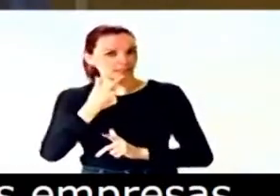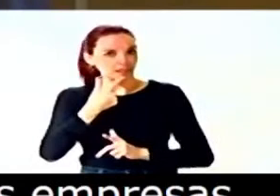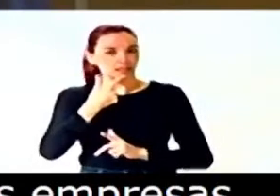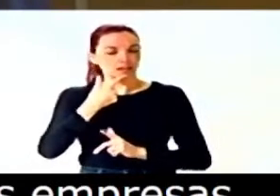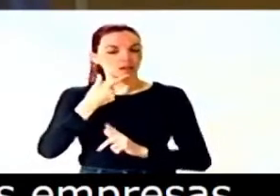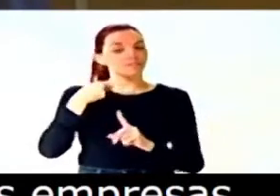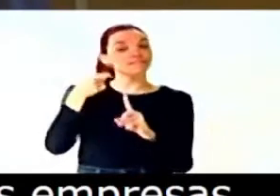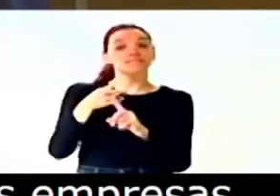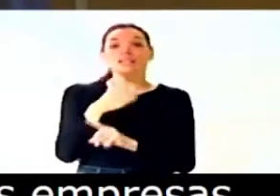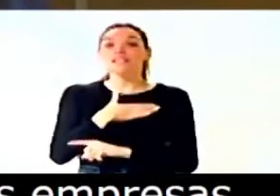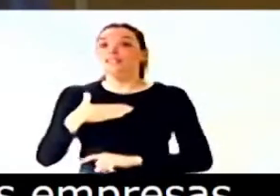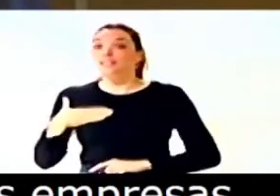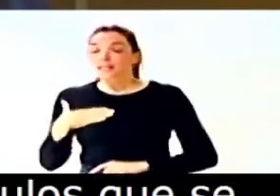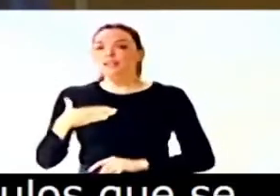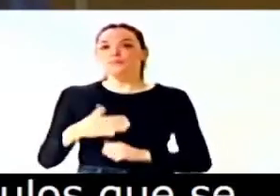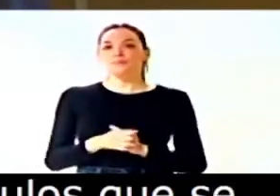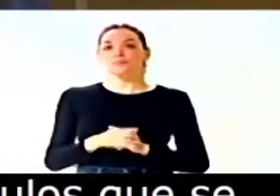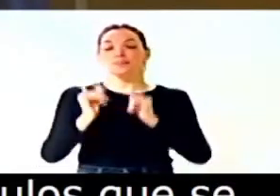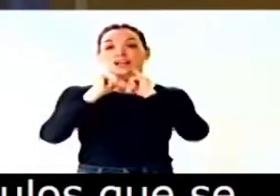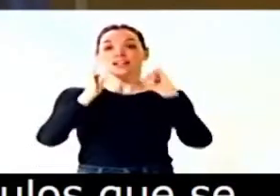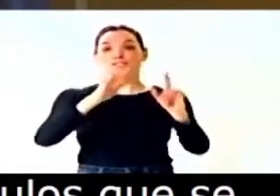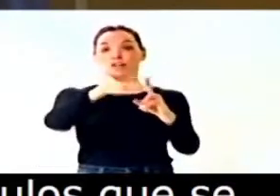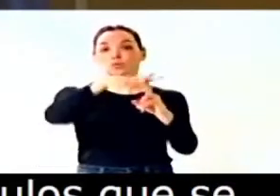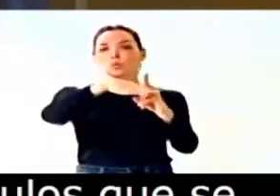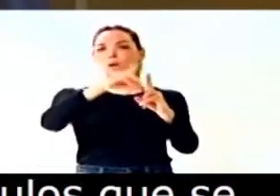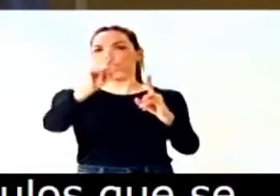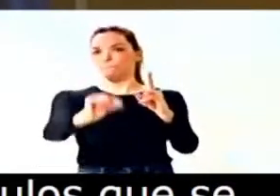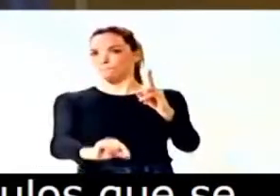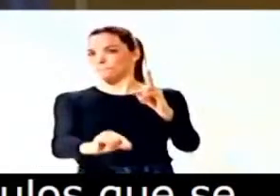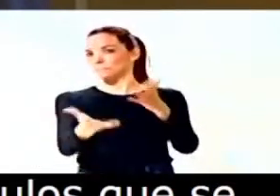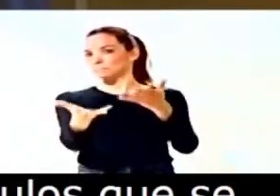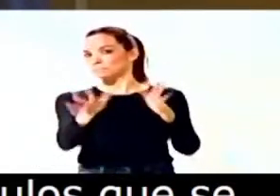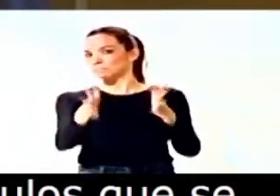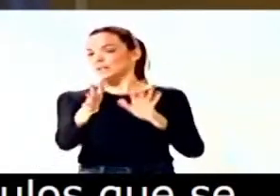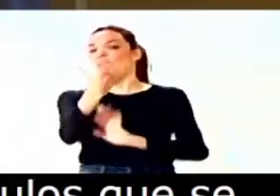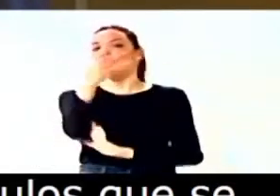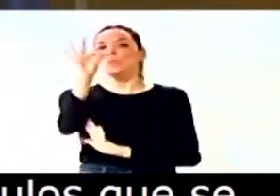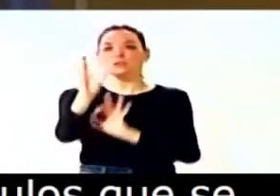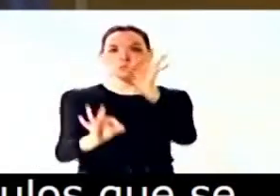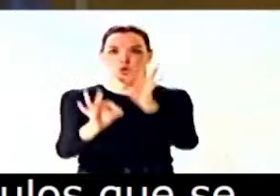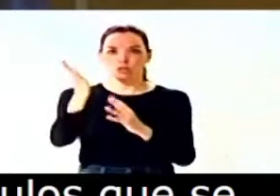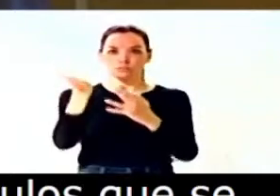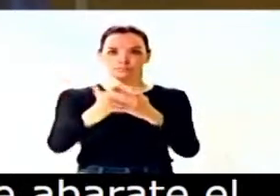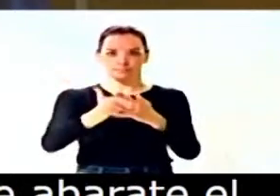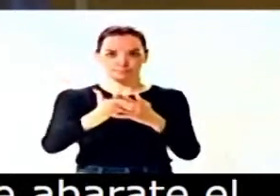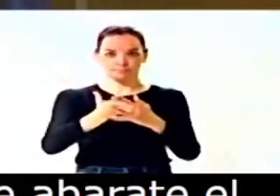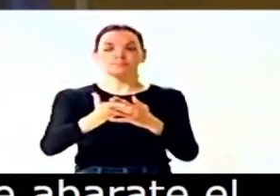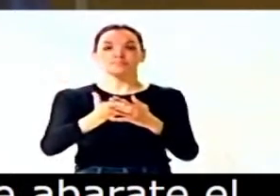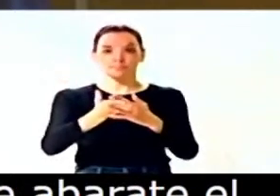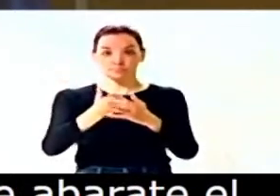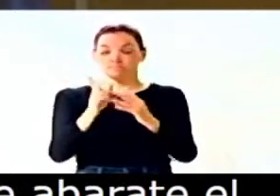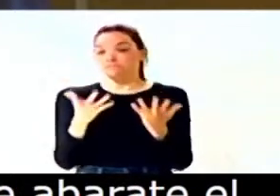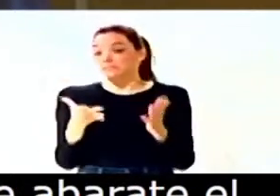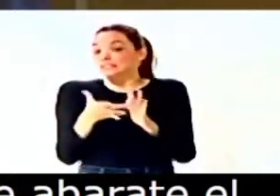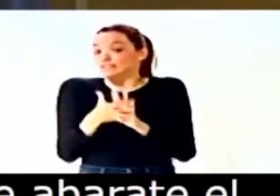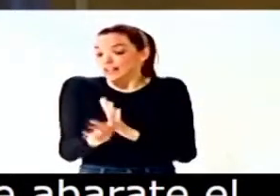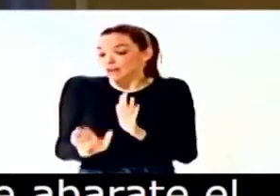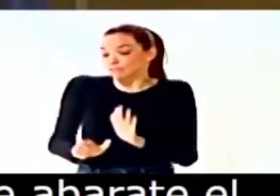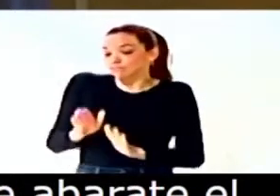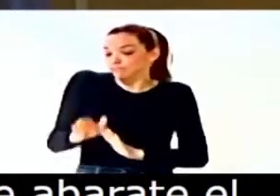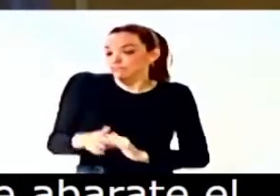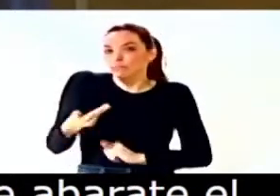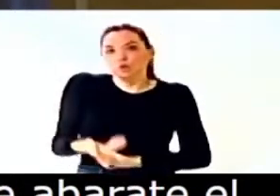abarate el precio de la electricidad en torno a un 50%. Y este es un primer paso muy